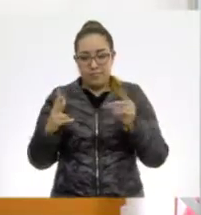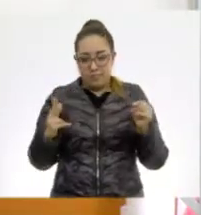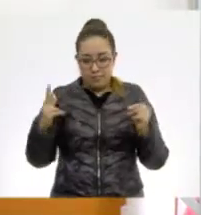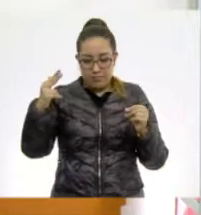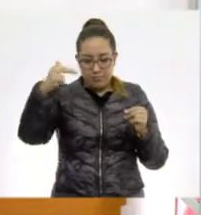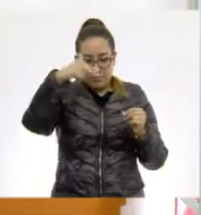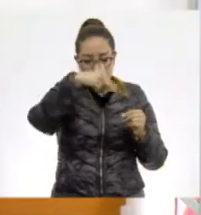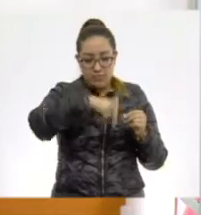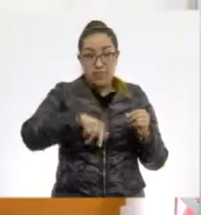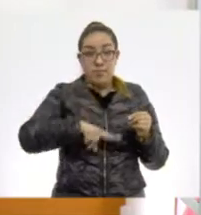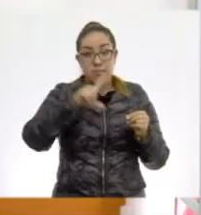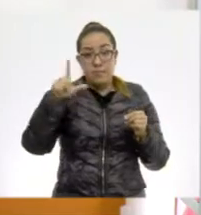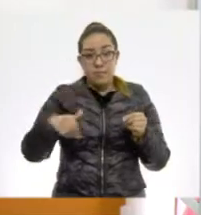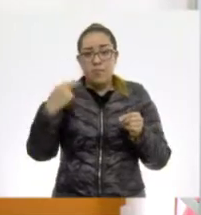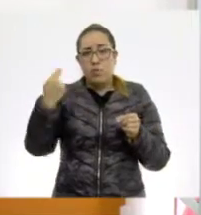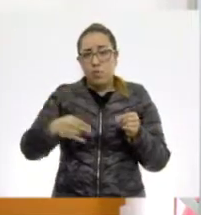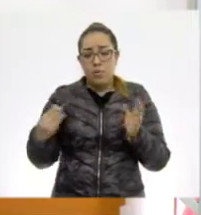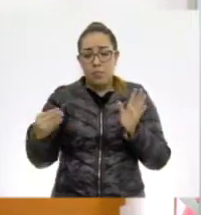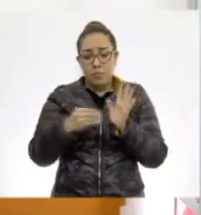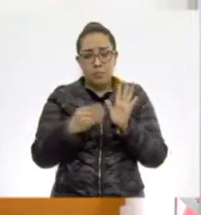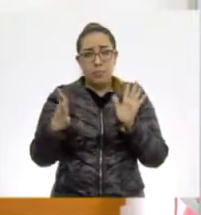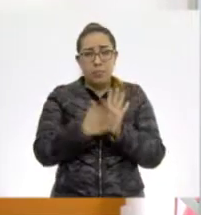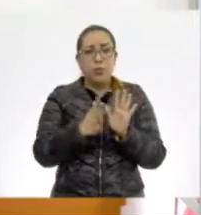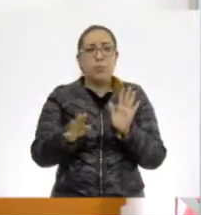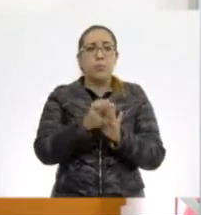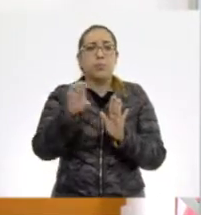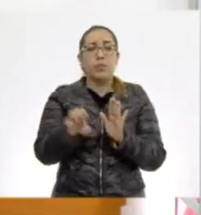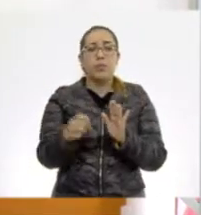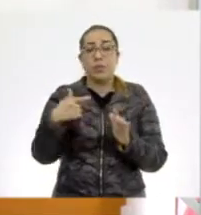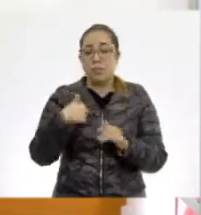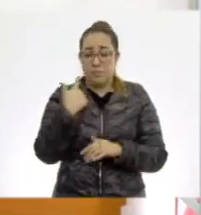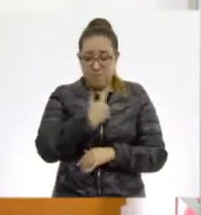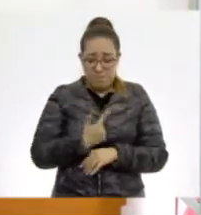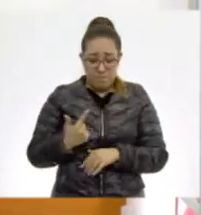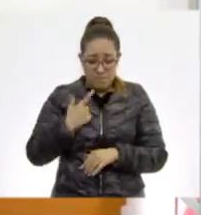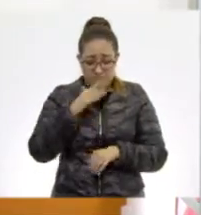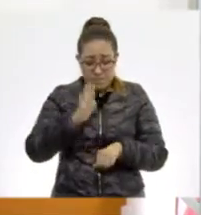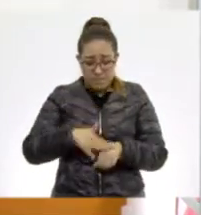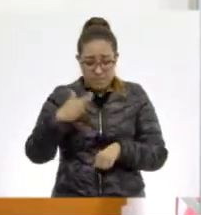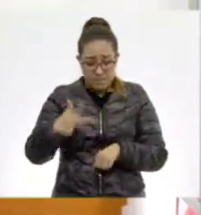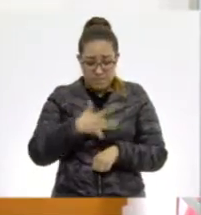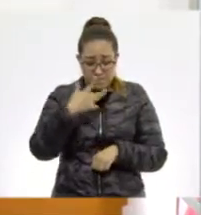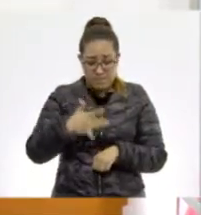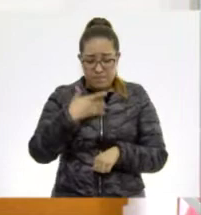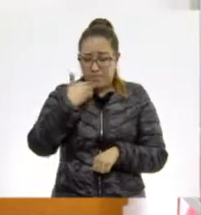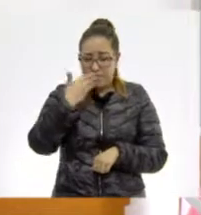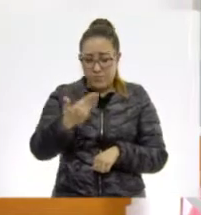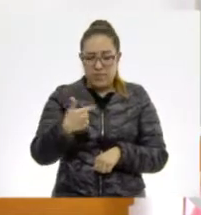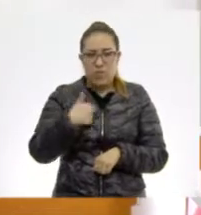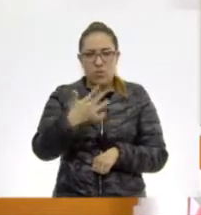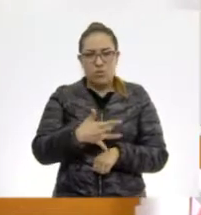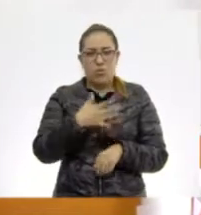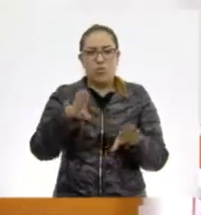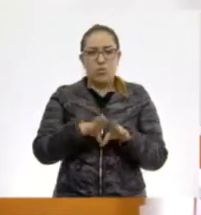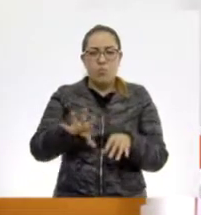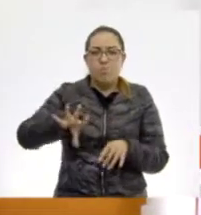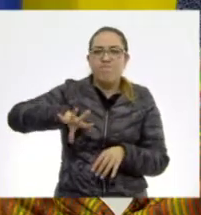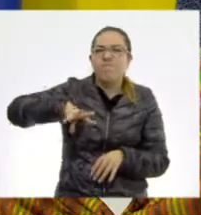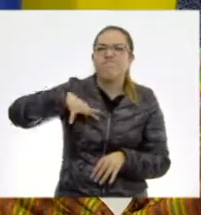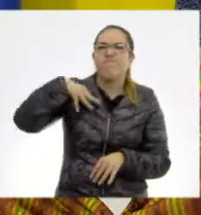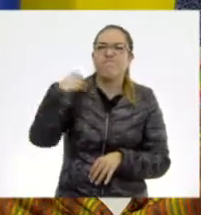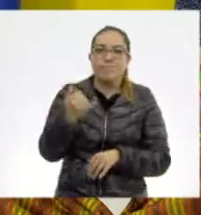y después vamos a colocarle un nombre. Por ejemplo, a mí algo que me hace sentir bien es el ser perseverante.